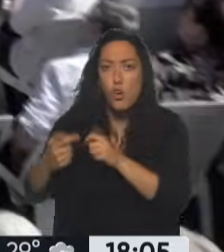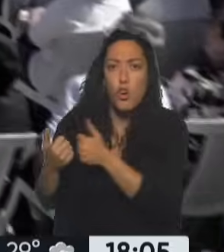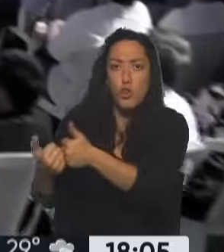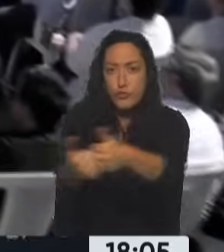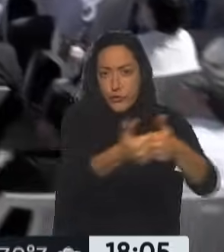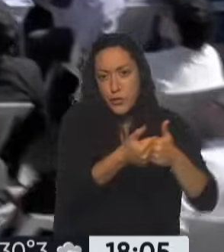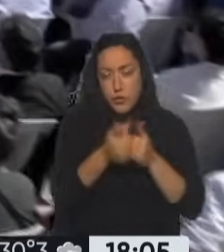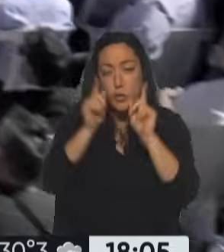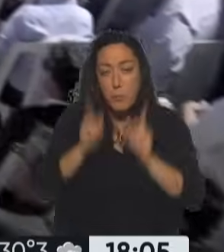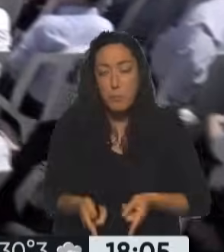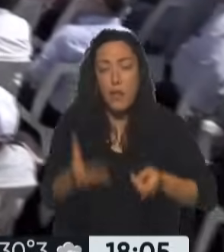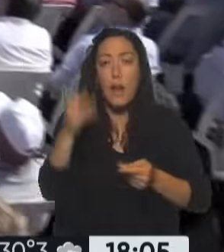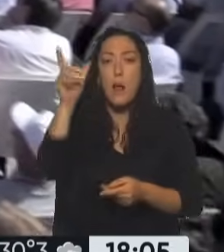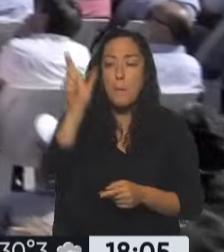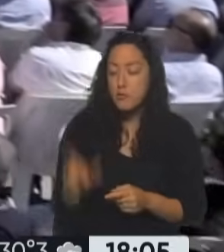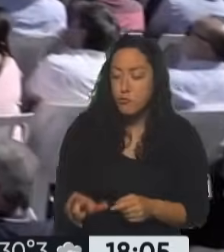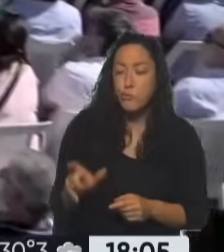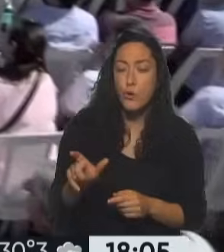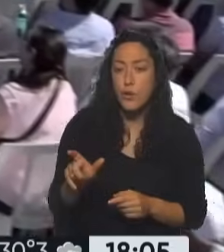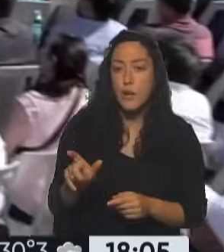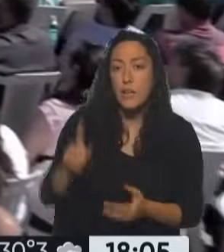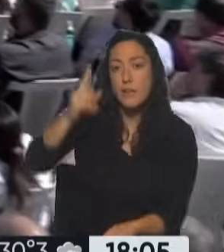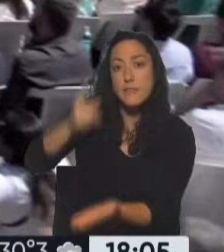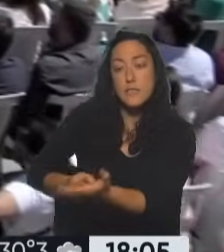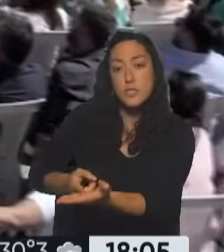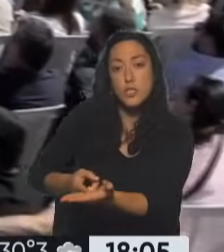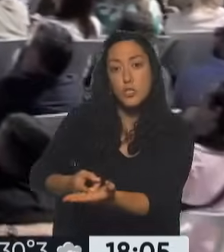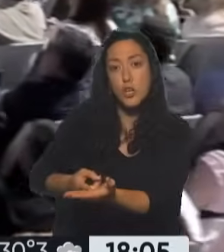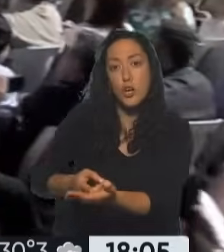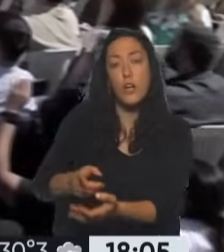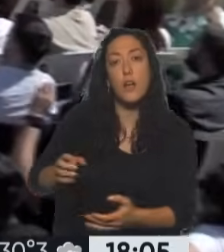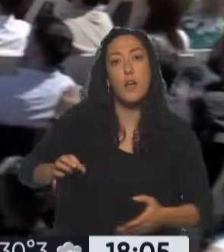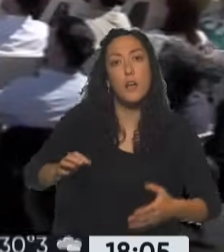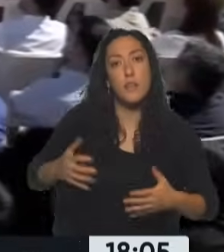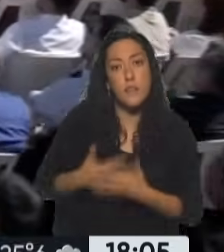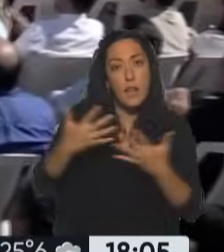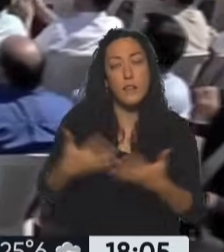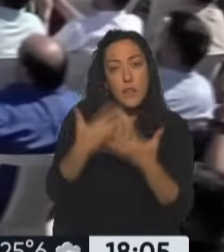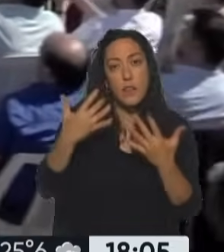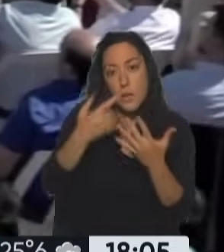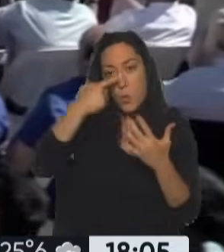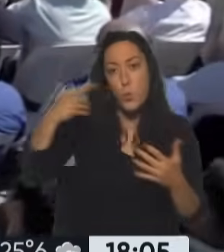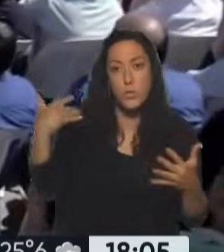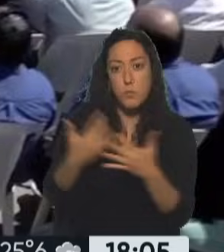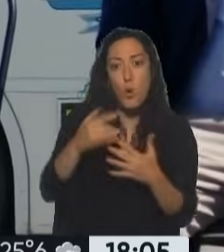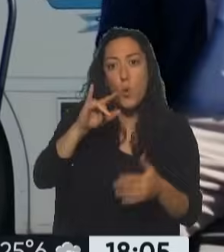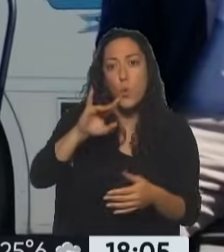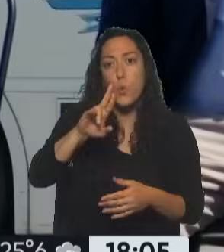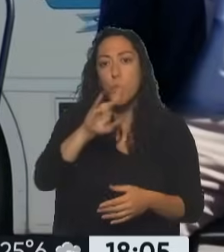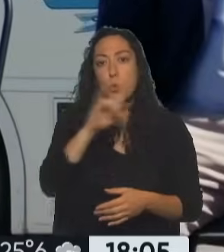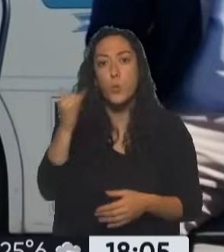agradecerle a alguien que hoy decidió acompañarme en el trabajo de estos últimos días. Gracias, querido Juan Manuel